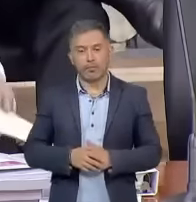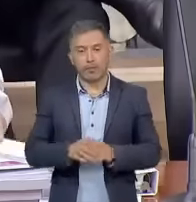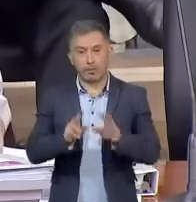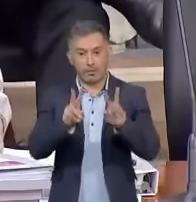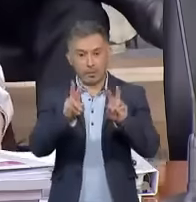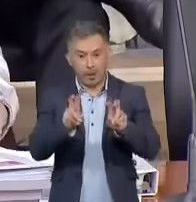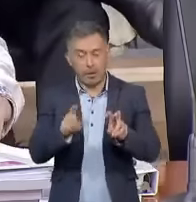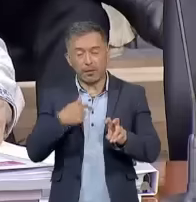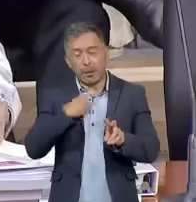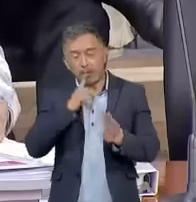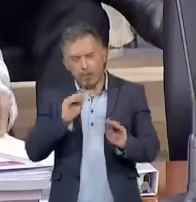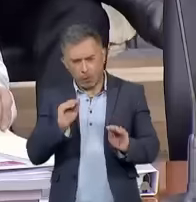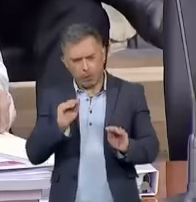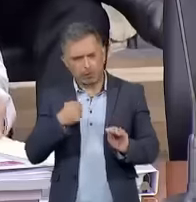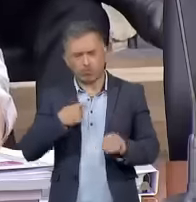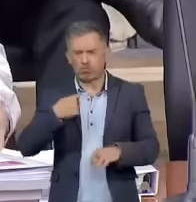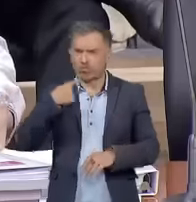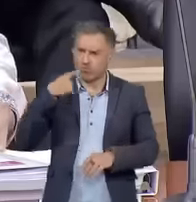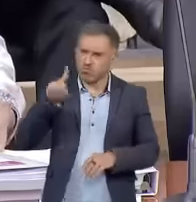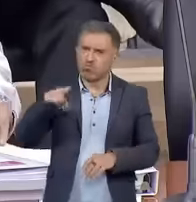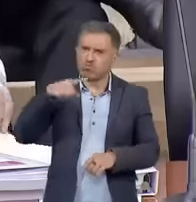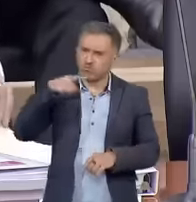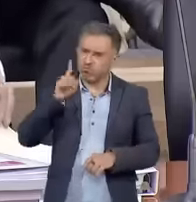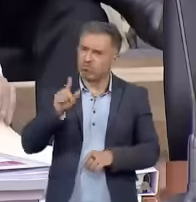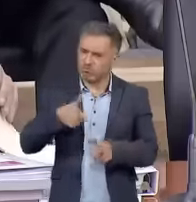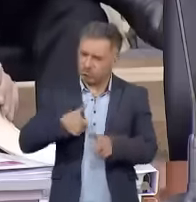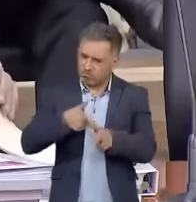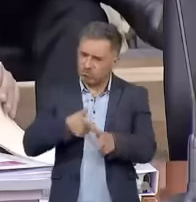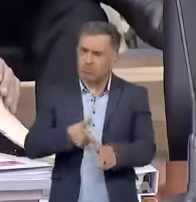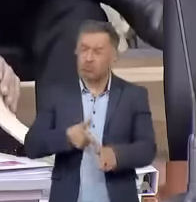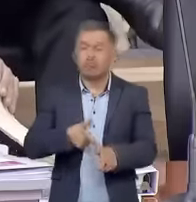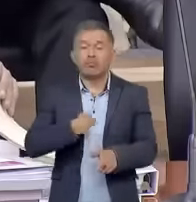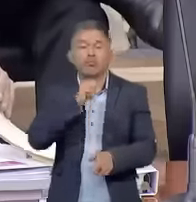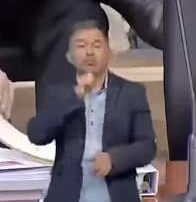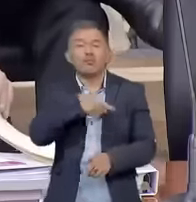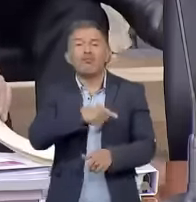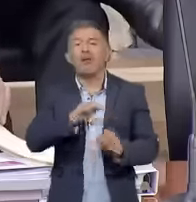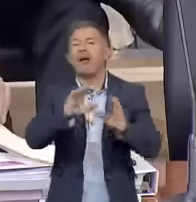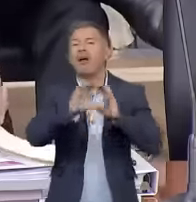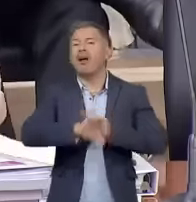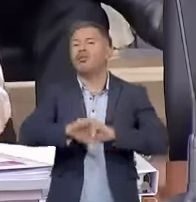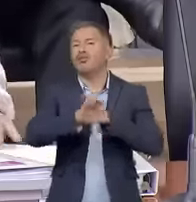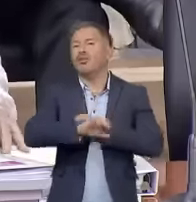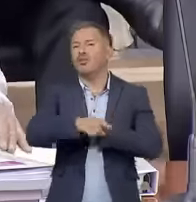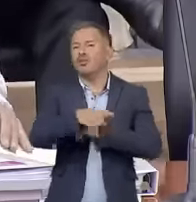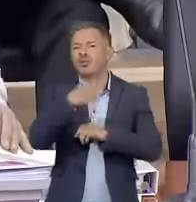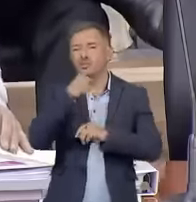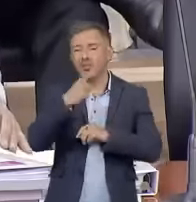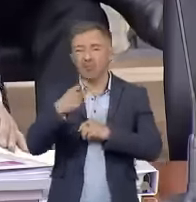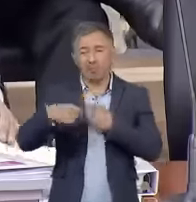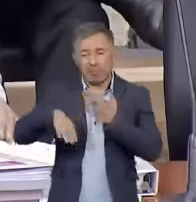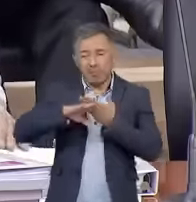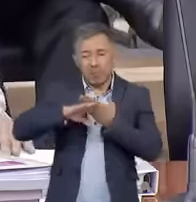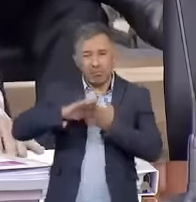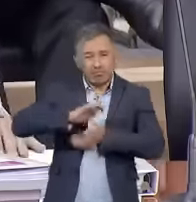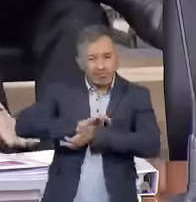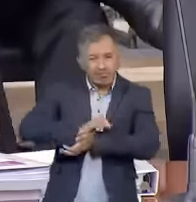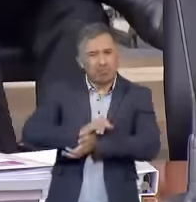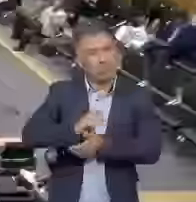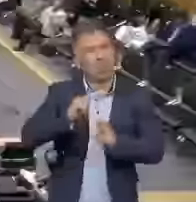y a pesar de eso ahora sí que como dice la canción venceremos Muchas gracias por su